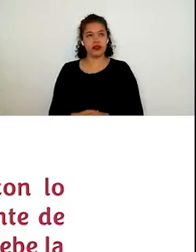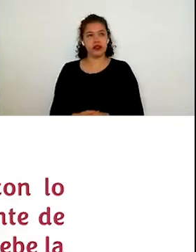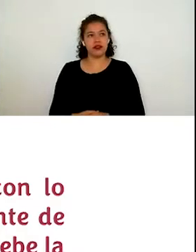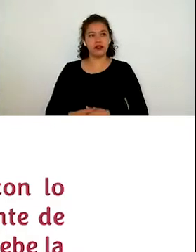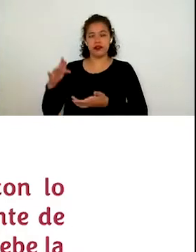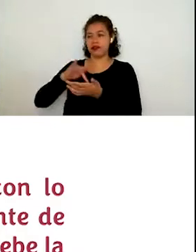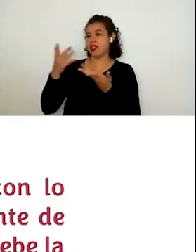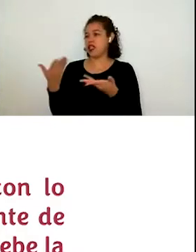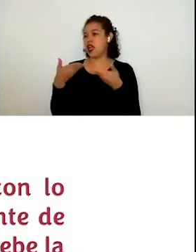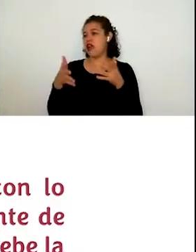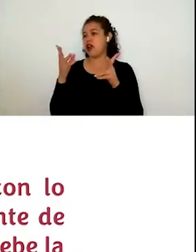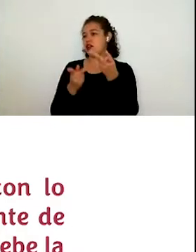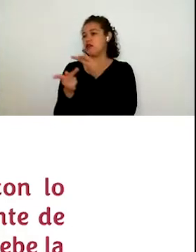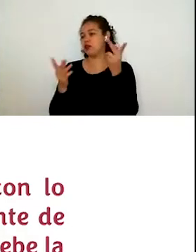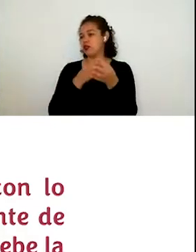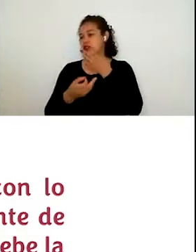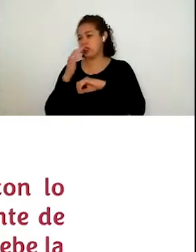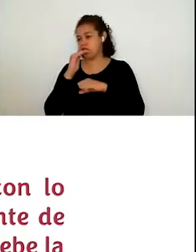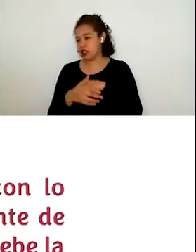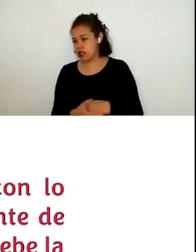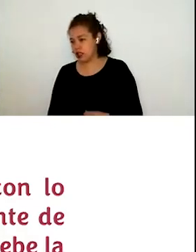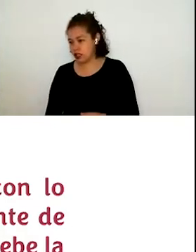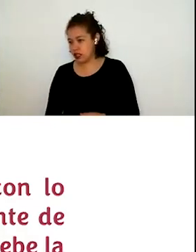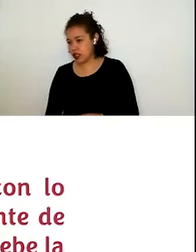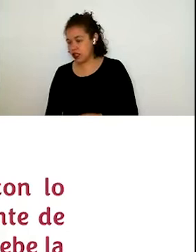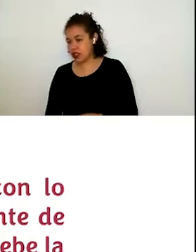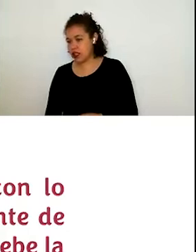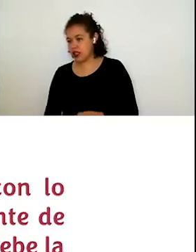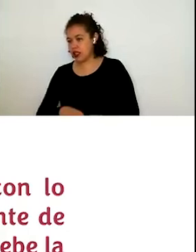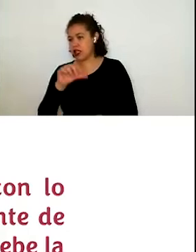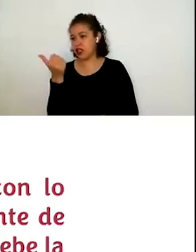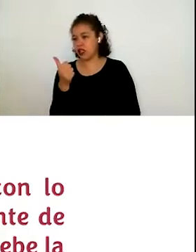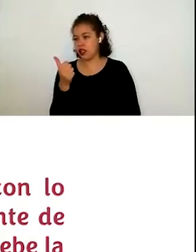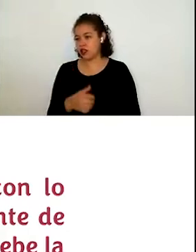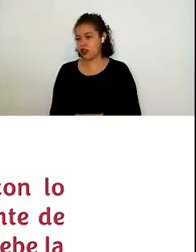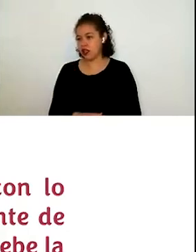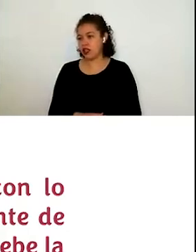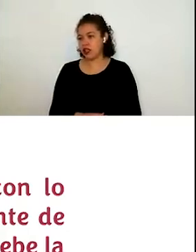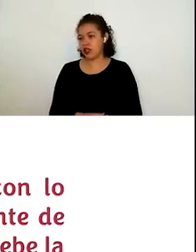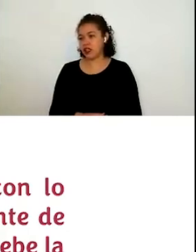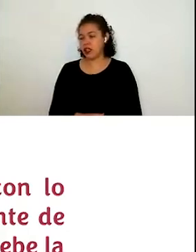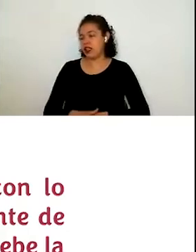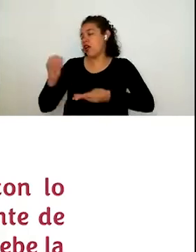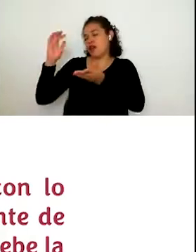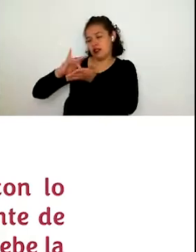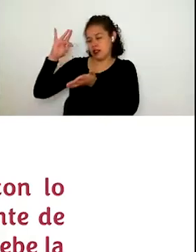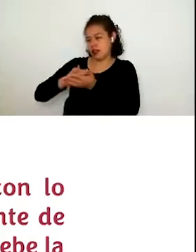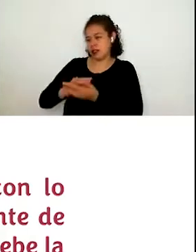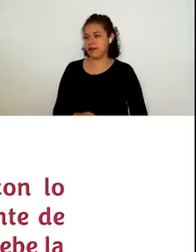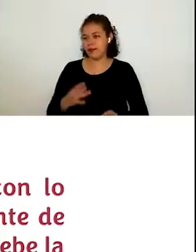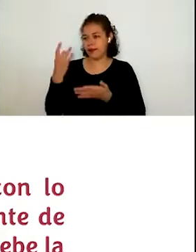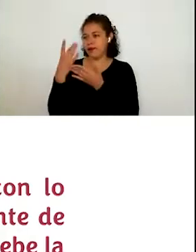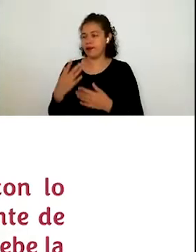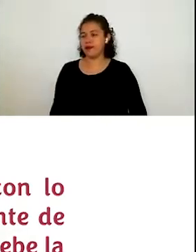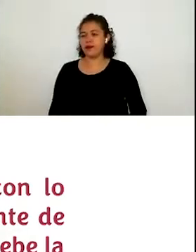Gracias, por el momento son todas las preguntas. Tenemos otra más, me parece. Te agradecen la respuesta.